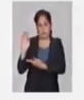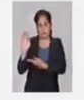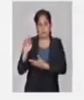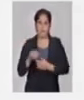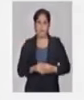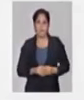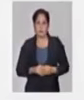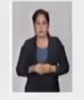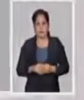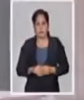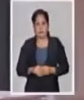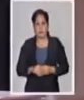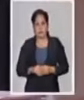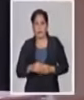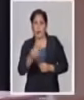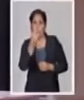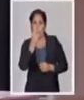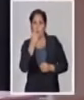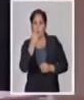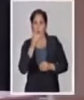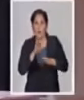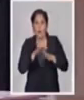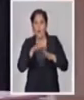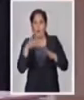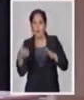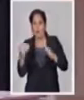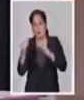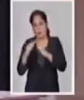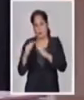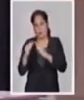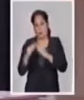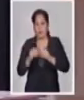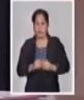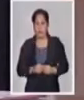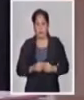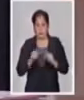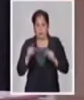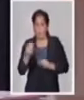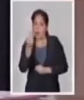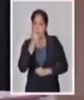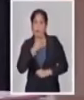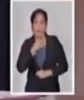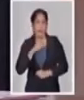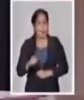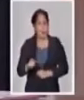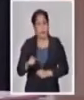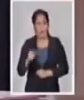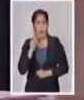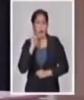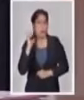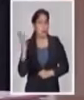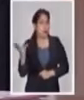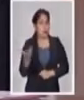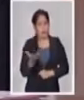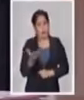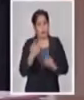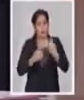de esa canasta que es un consumo de los alimentos fuera del hogar. Ese consumo puede ser en la red de gastronomía